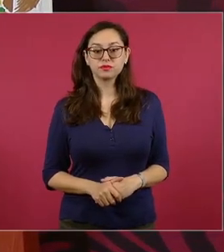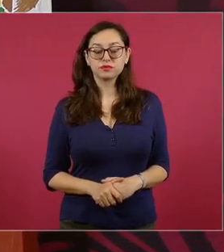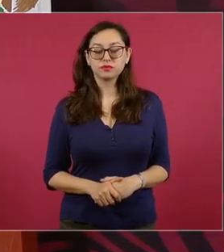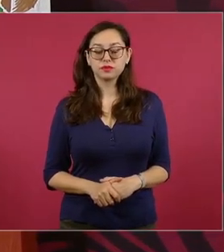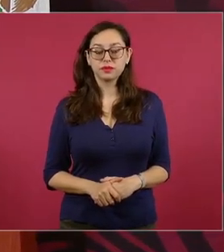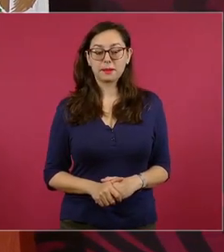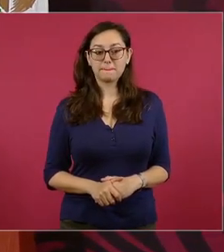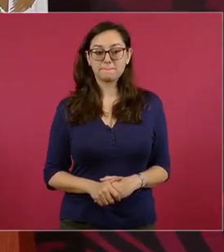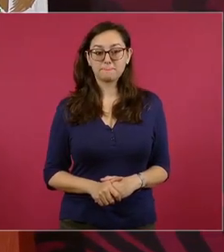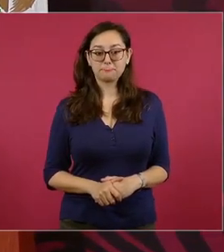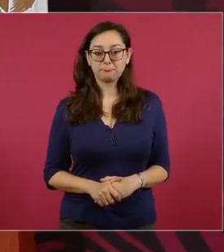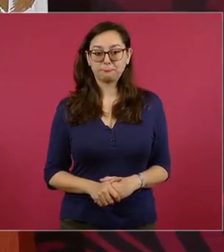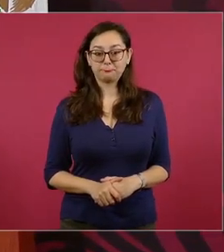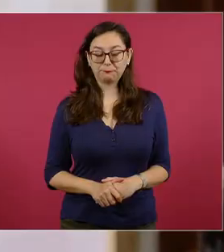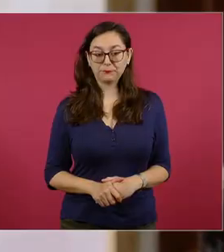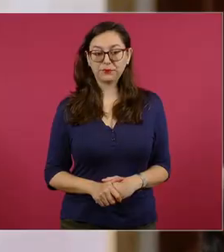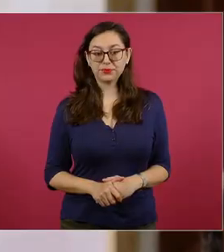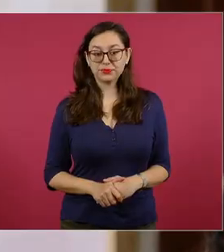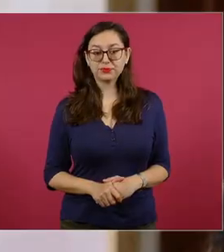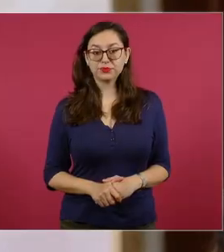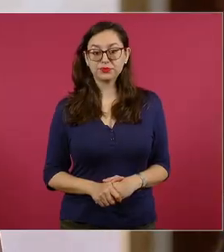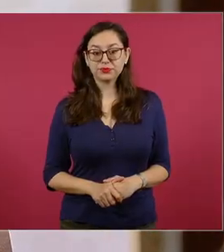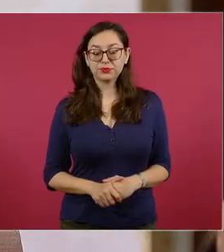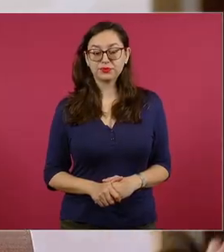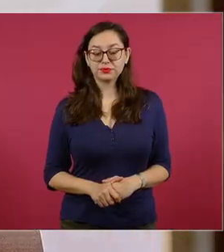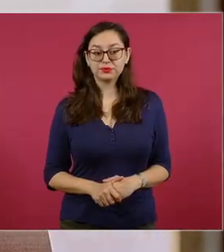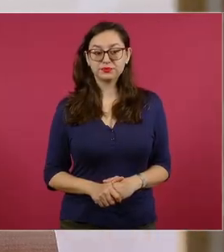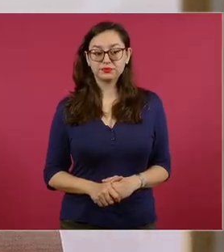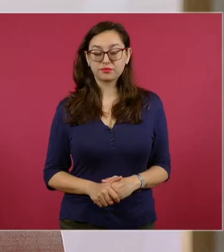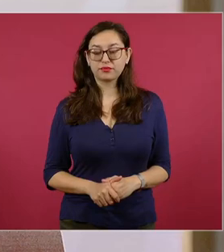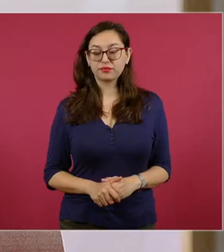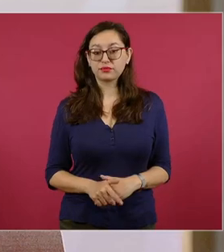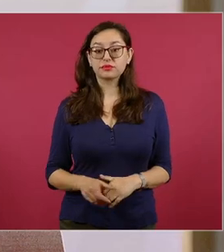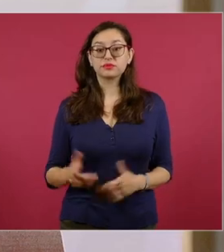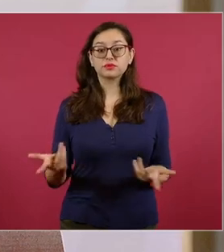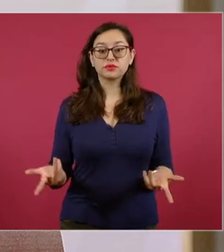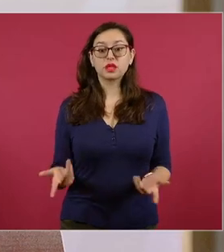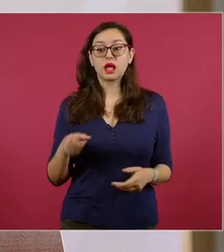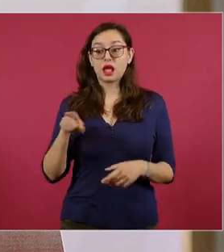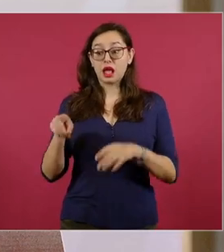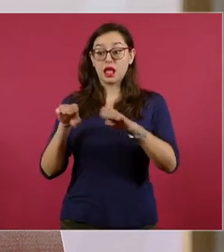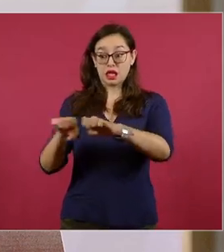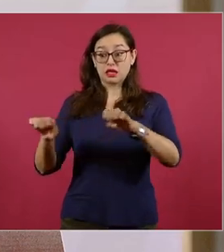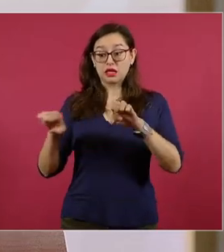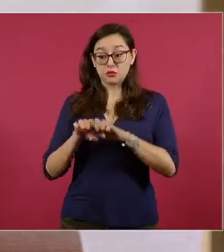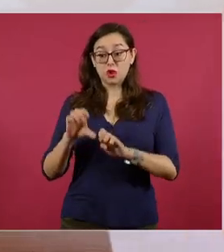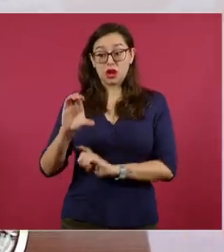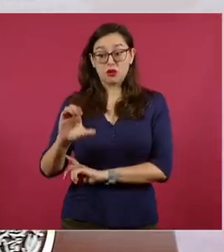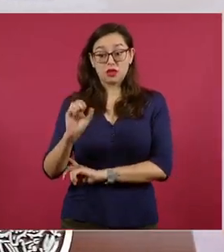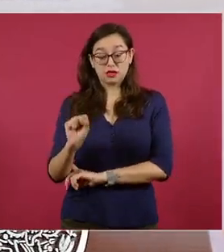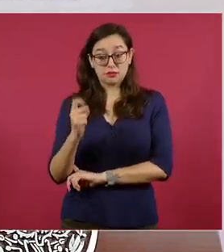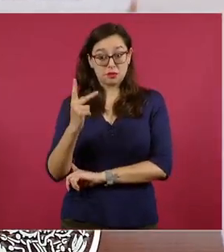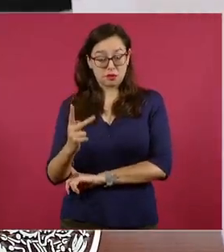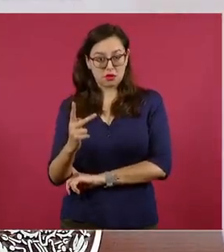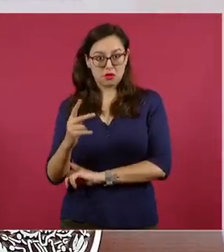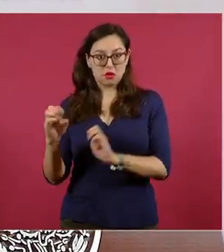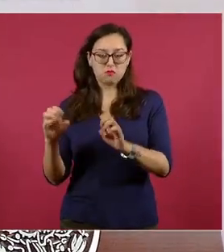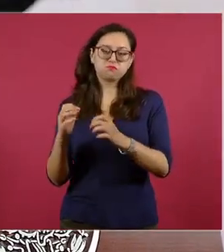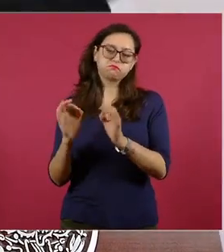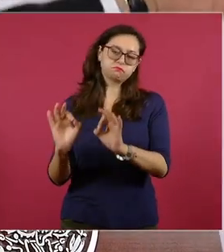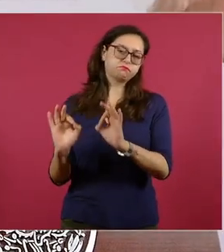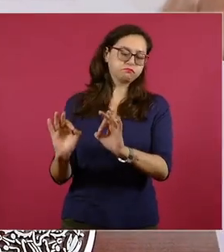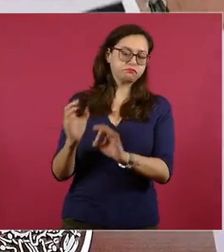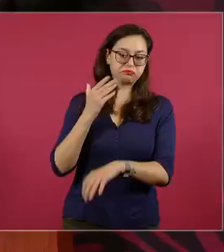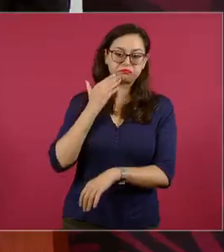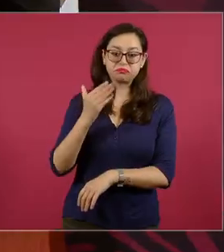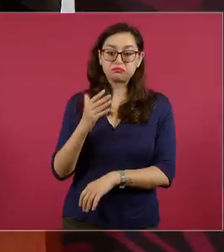Entonces, son muy buenos los que rodean, mujeres y hombres, a Claudia, y va a tener todo el